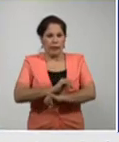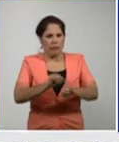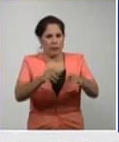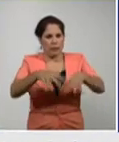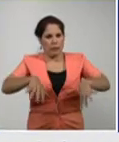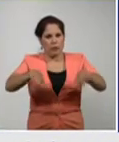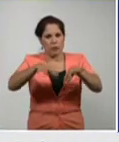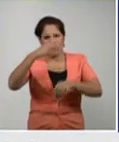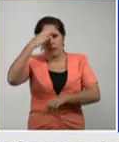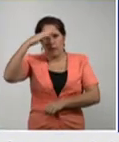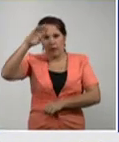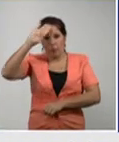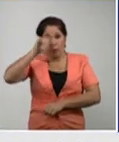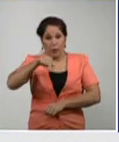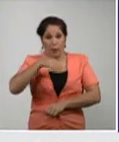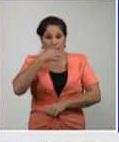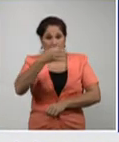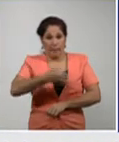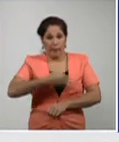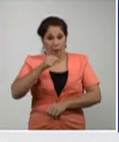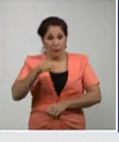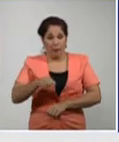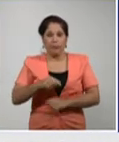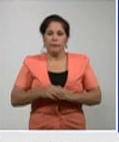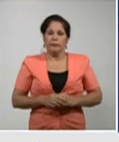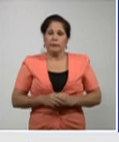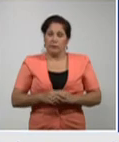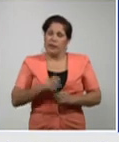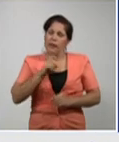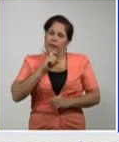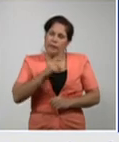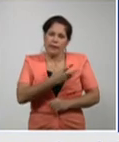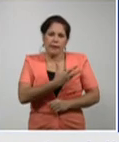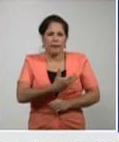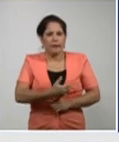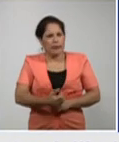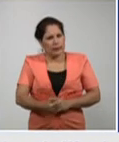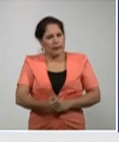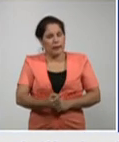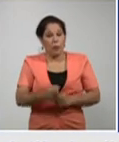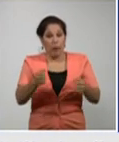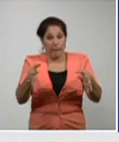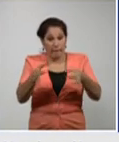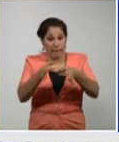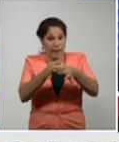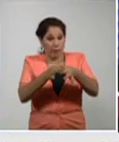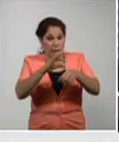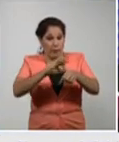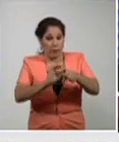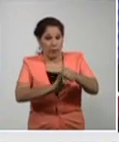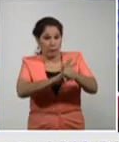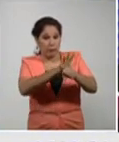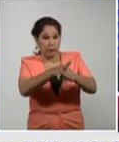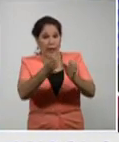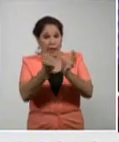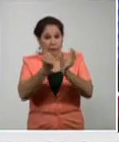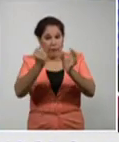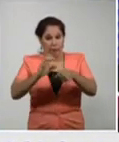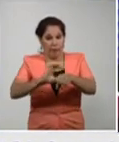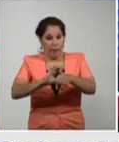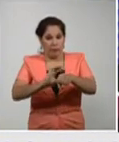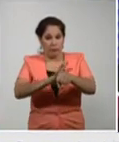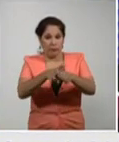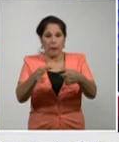Cuba. Usted lo ha dicho en esta jornada, doctor, una jornada triste, porque aunque disminuye el número de casos confirmados en este